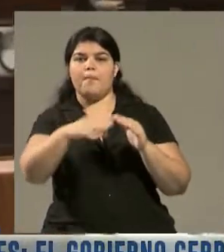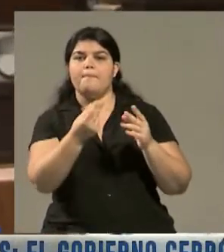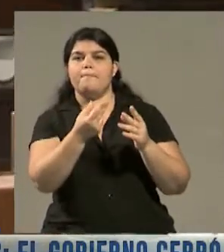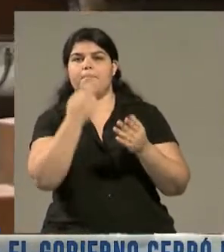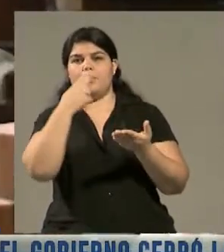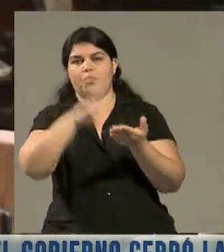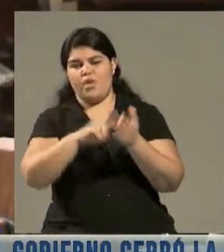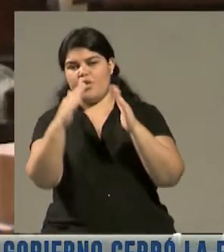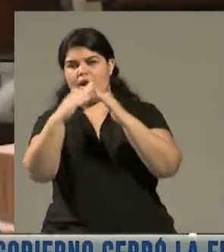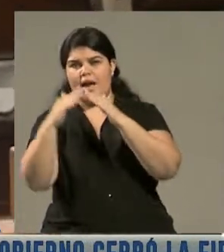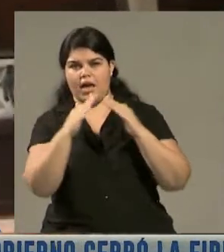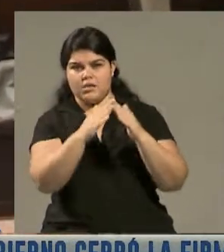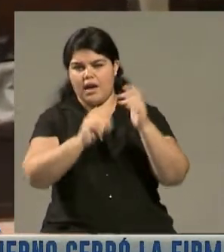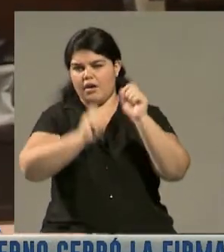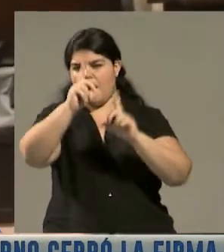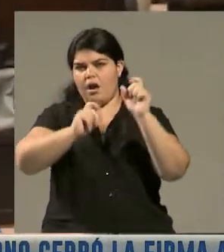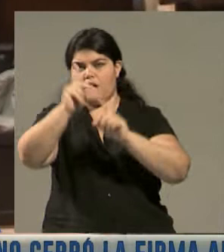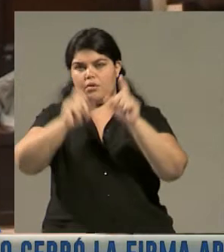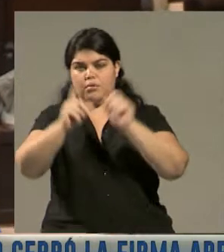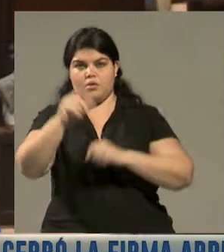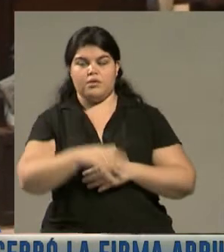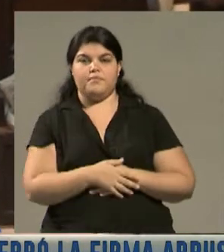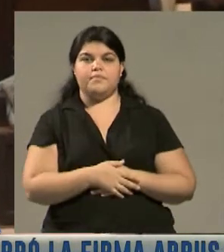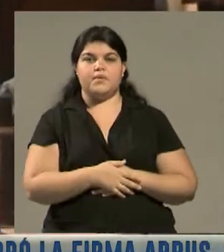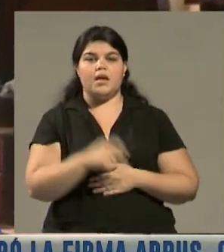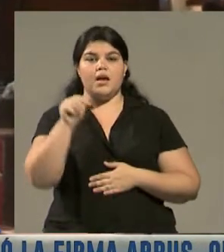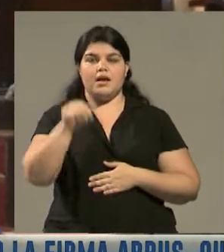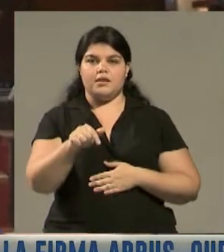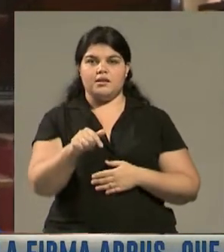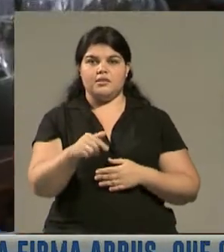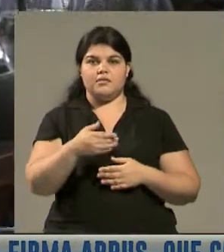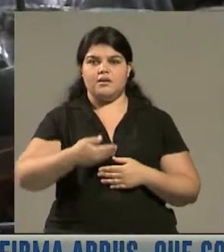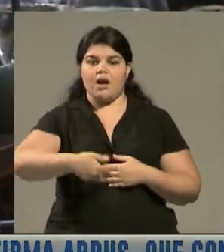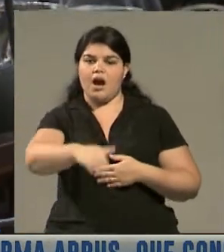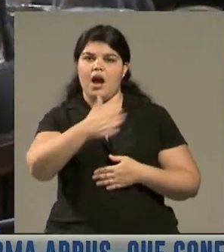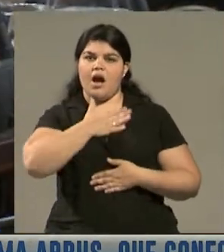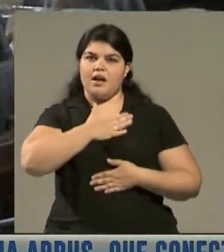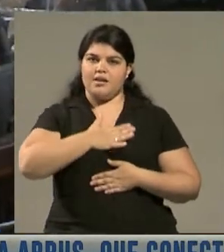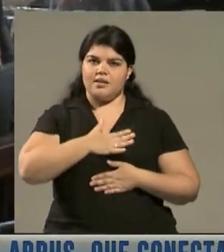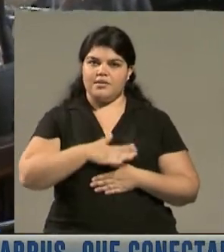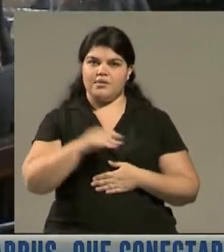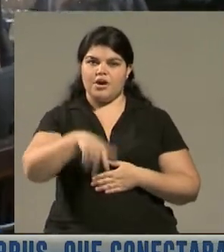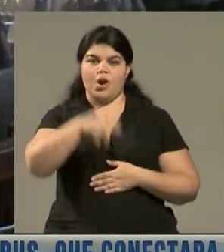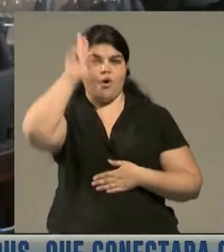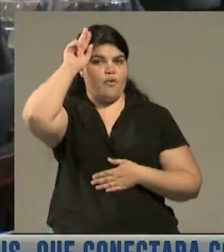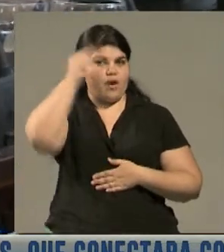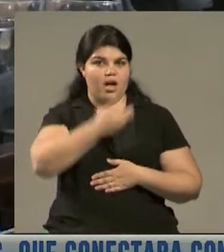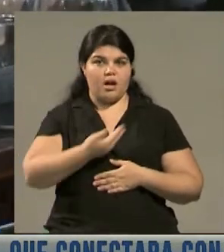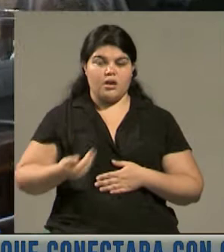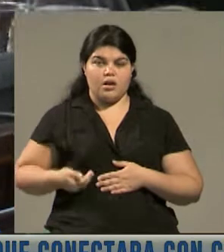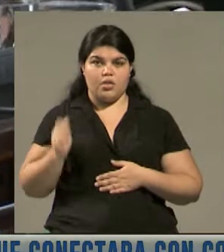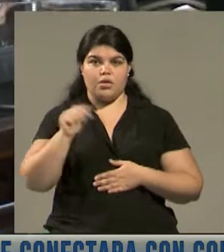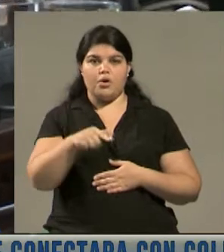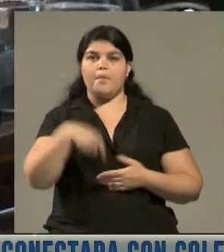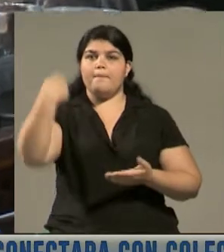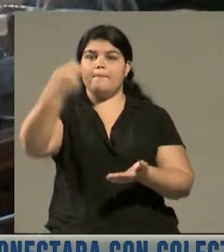La ratificación legislativa trae un alivio al gobierno, al gobernador, porque se van a restituir los pagos del